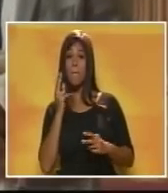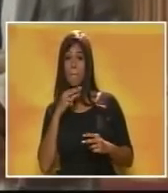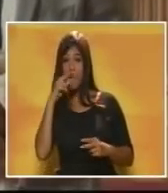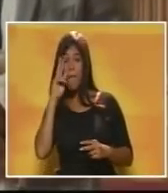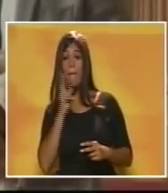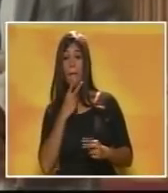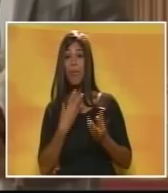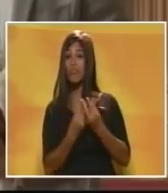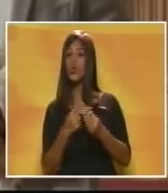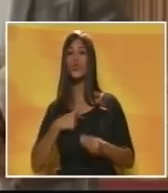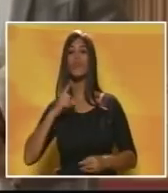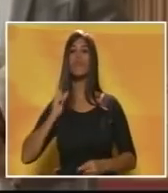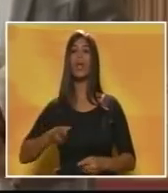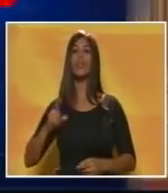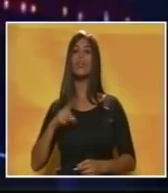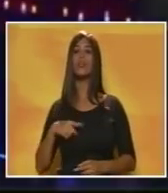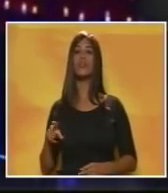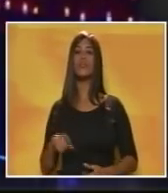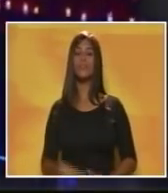padres.